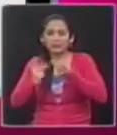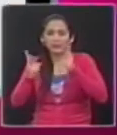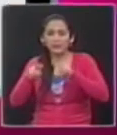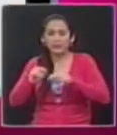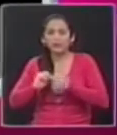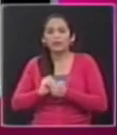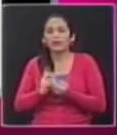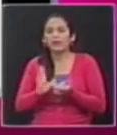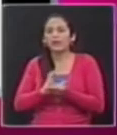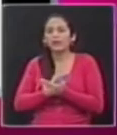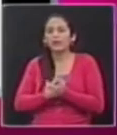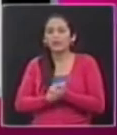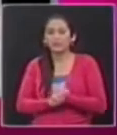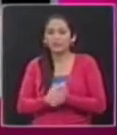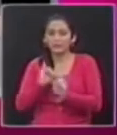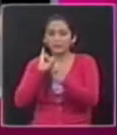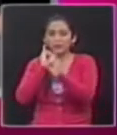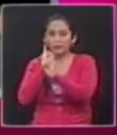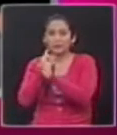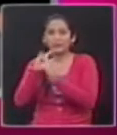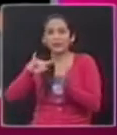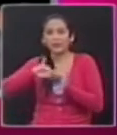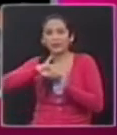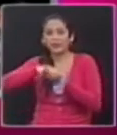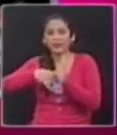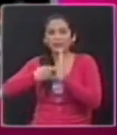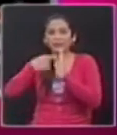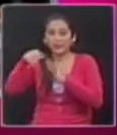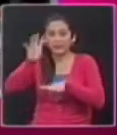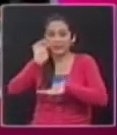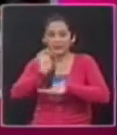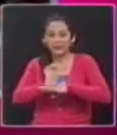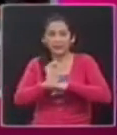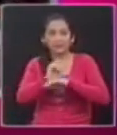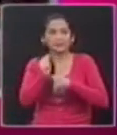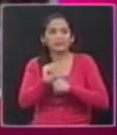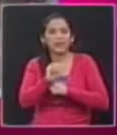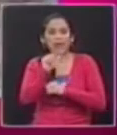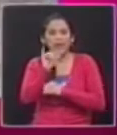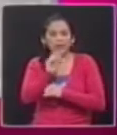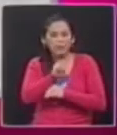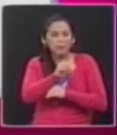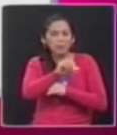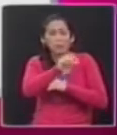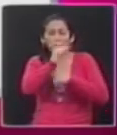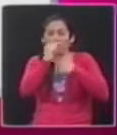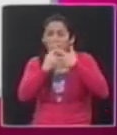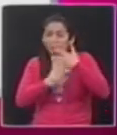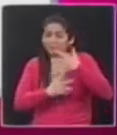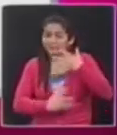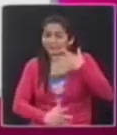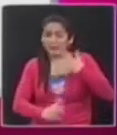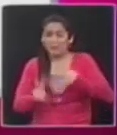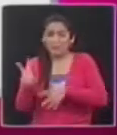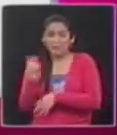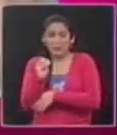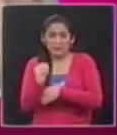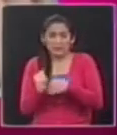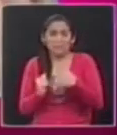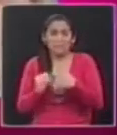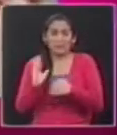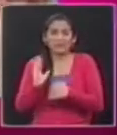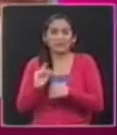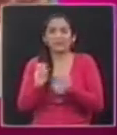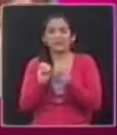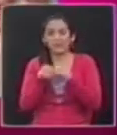de Arquitectos del Ecuador, con AIMA, con Azoteca y una veintena de organizaciones más que en